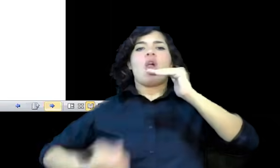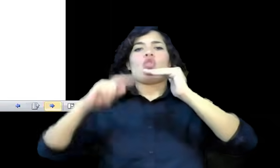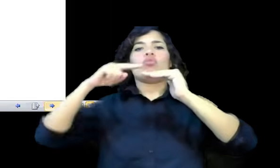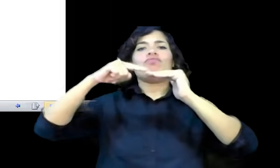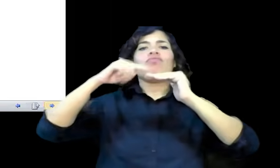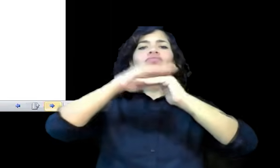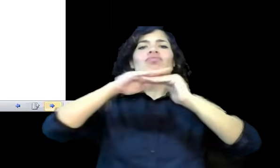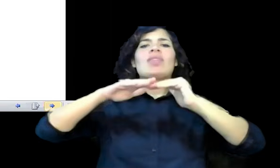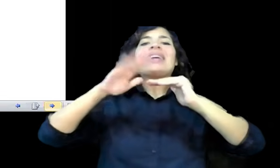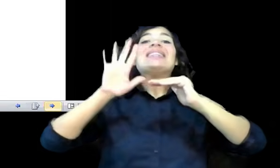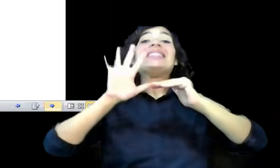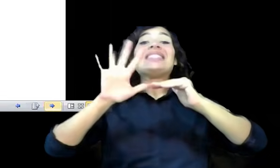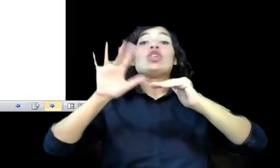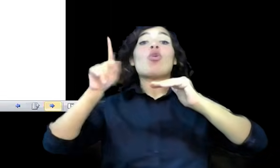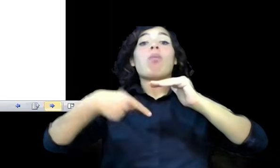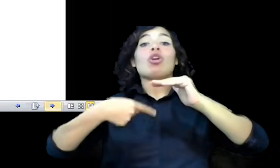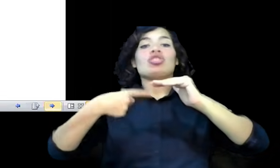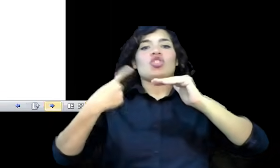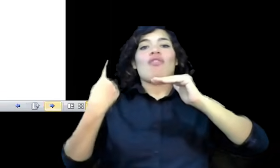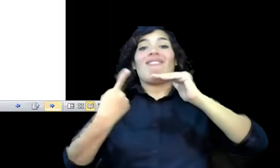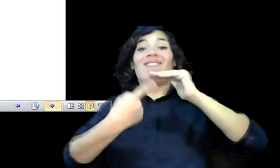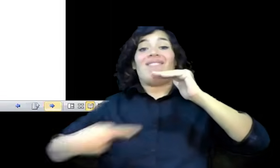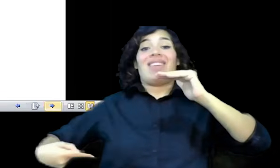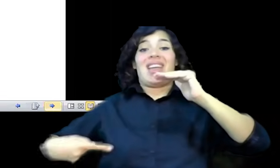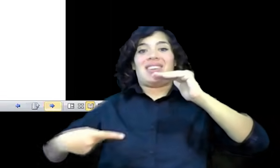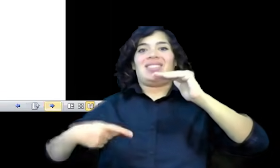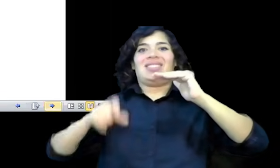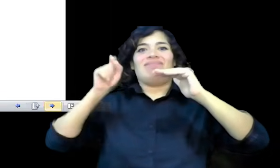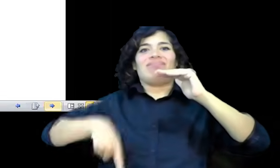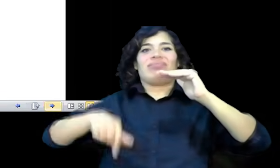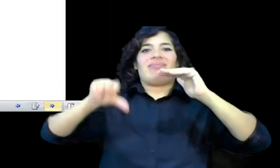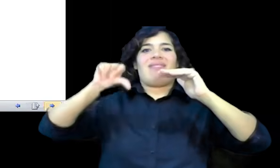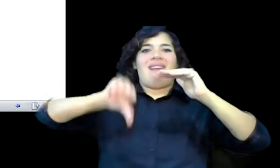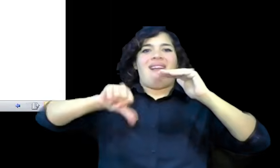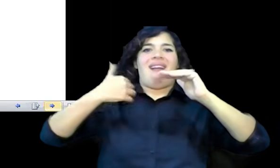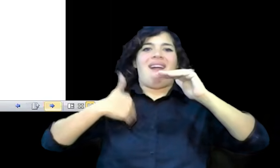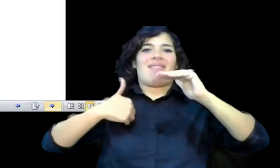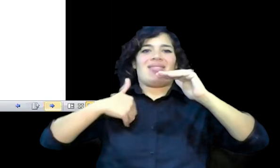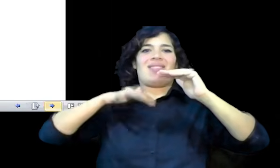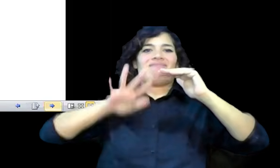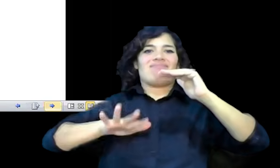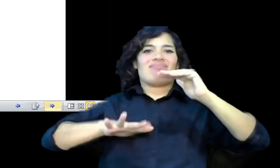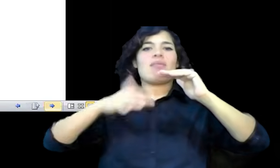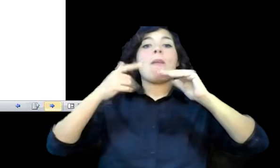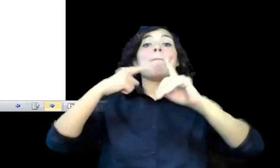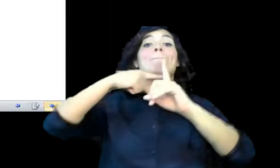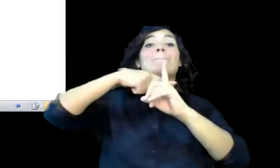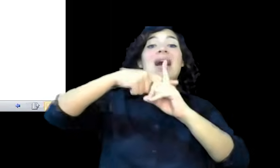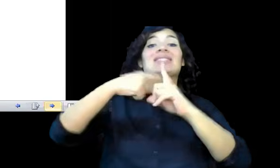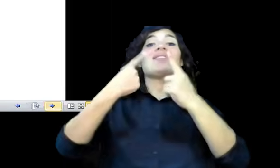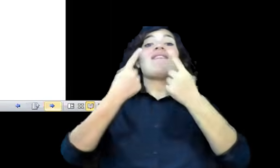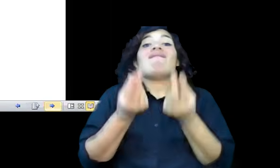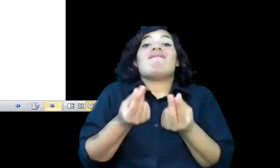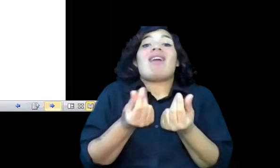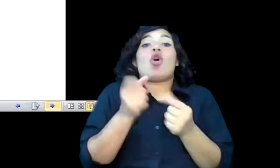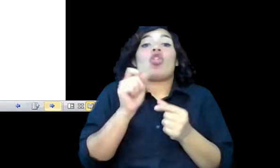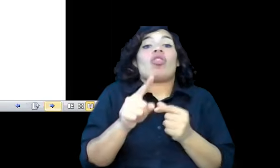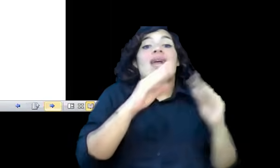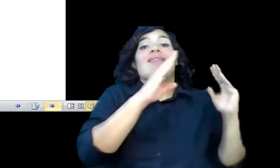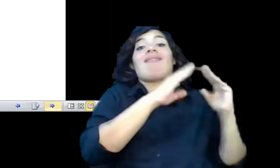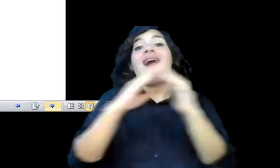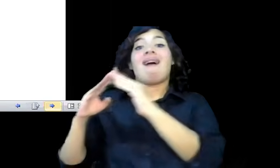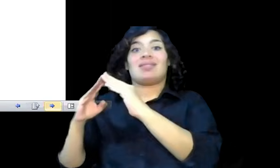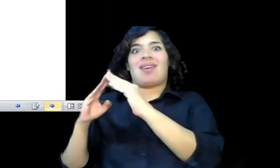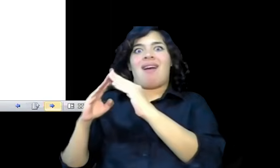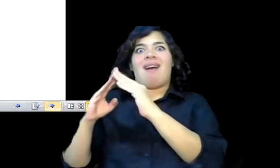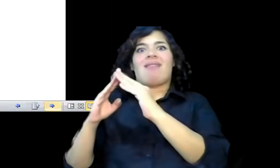al 5% de los bienes grabados en el país, más el valor de los inmuebles que